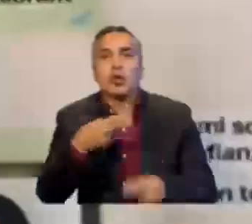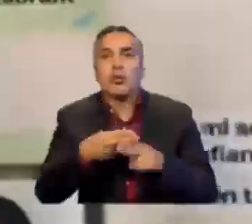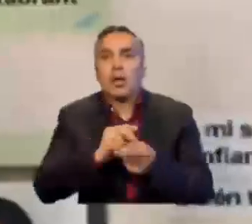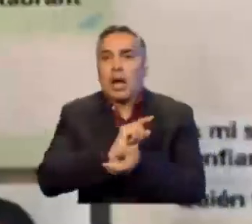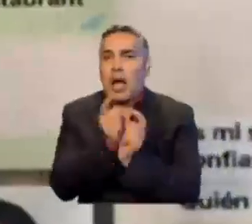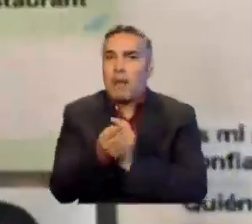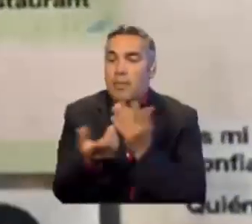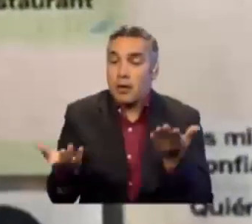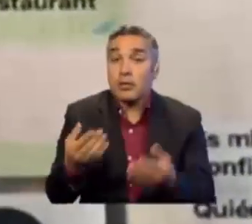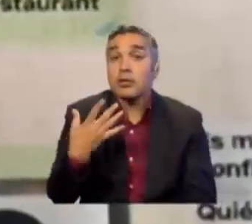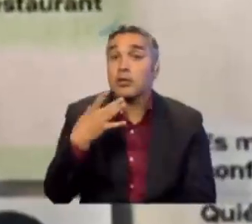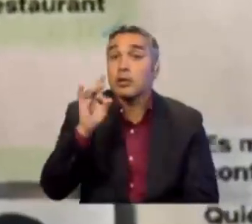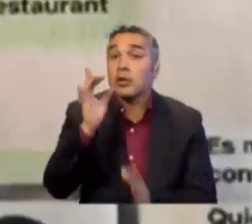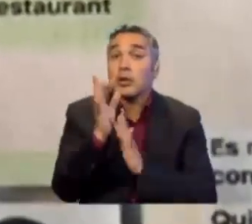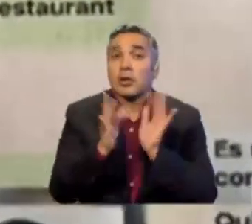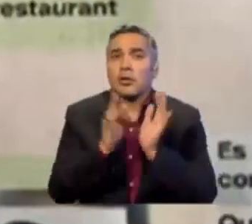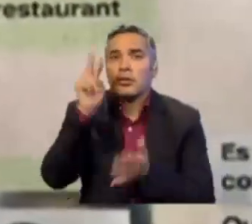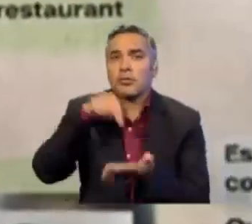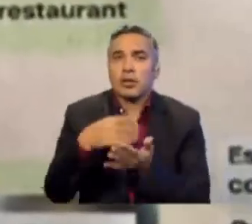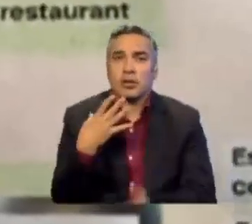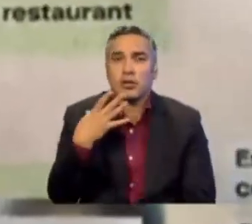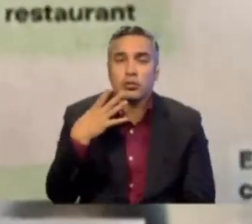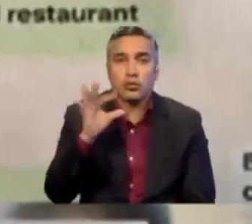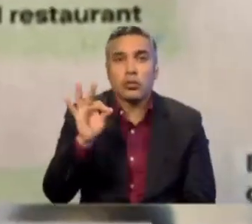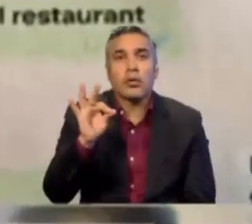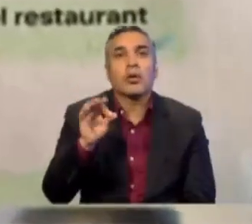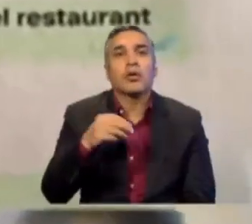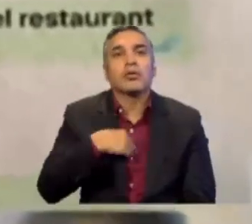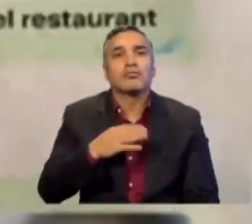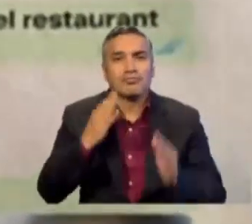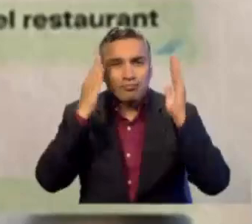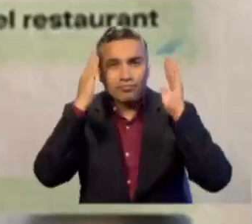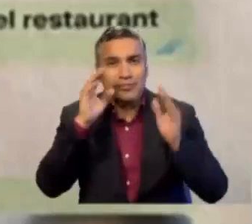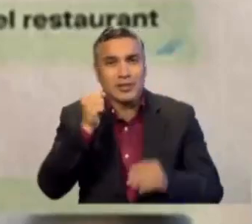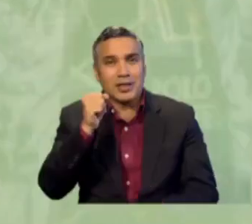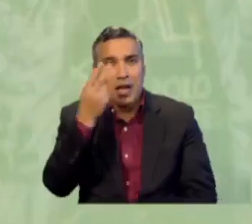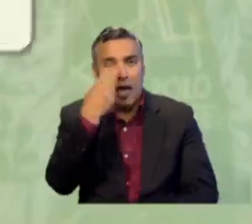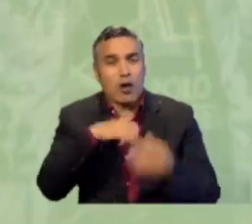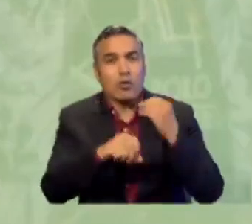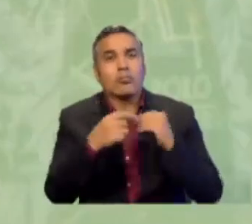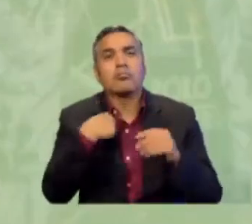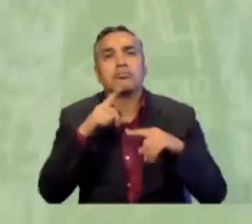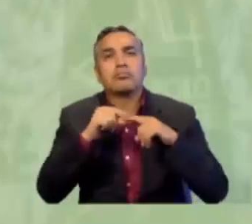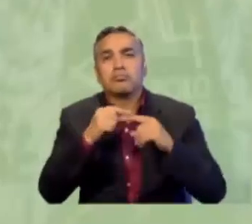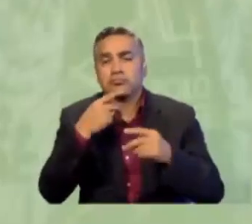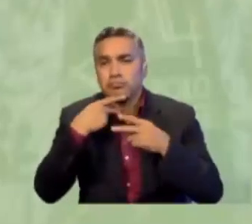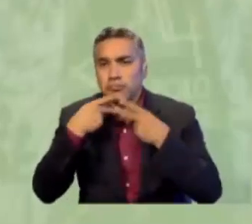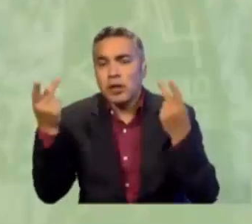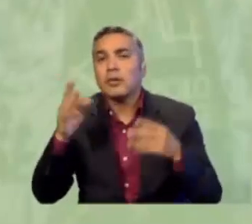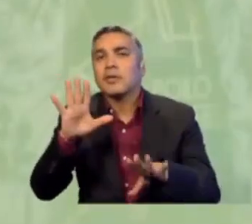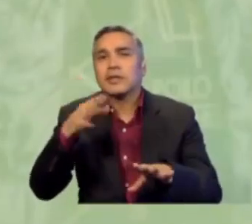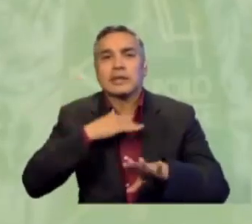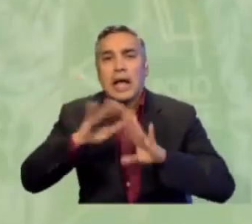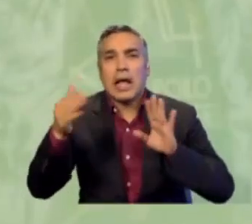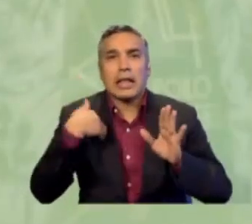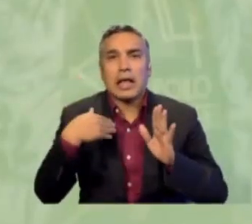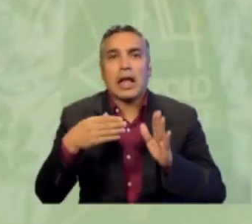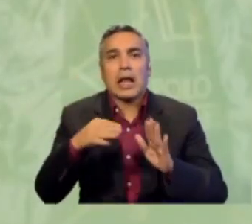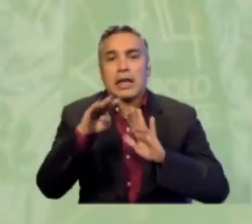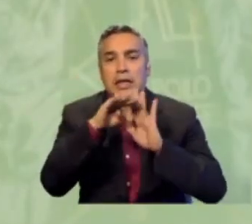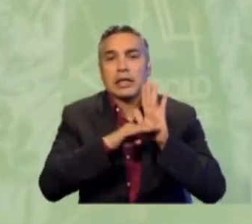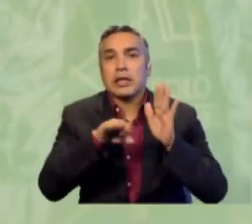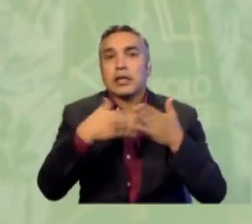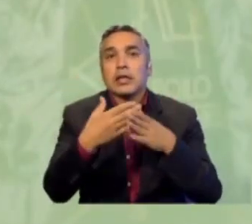identidad. El 18 de abril de 2019, Sebastián Yunda remite un mensaje a su primo Cristian Hernández. Ya tengo la lista de todos los de seguridad y